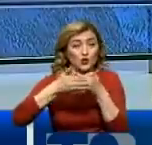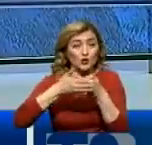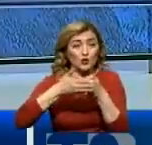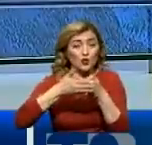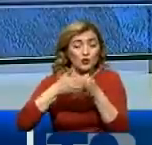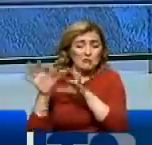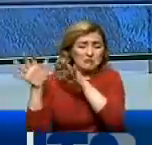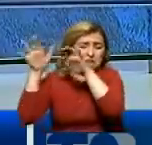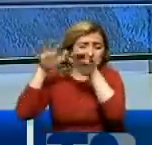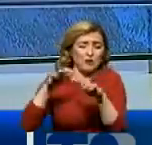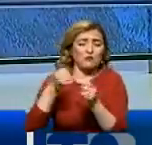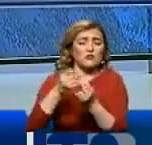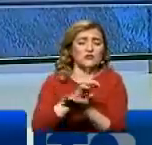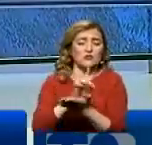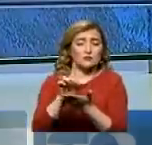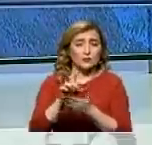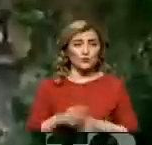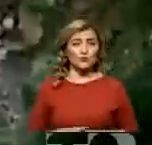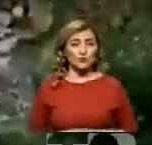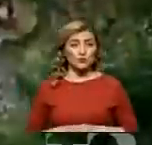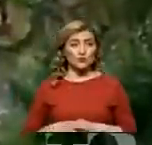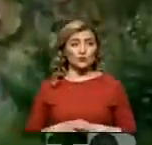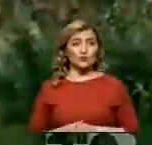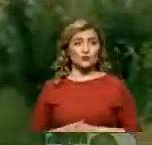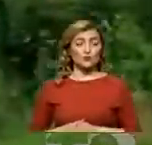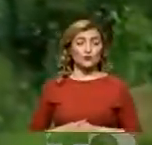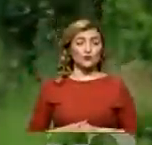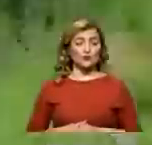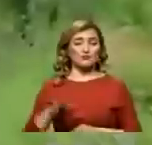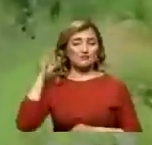fuerte deslave ocurrido el fin de semana.